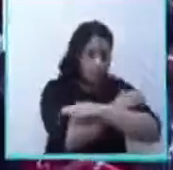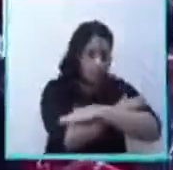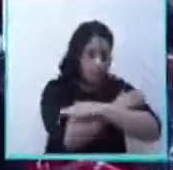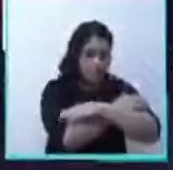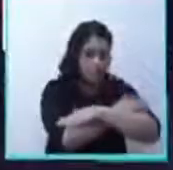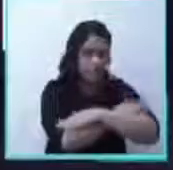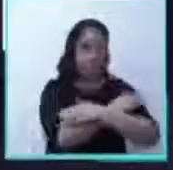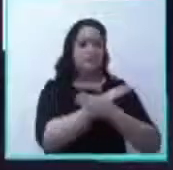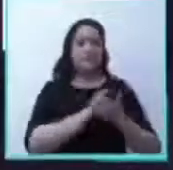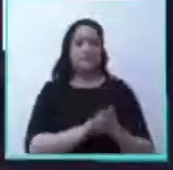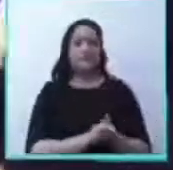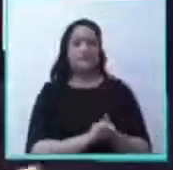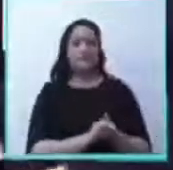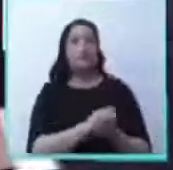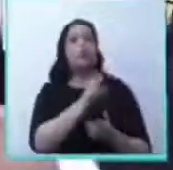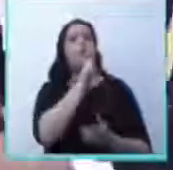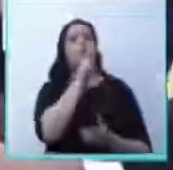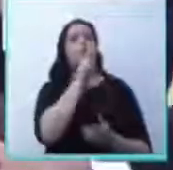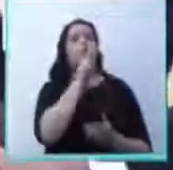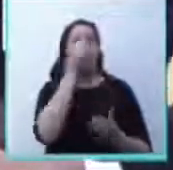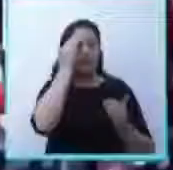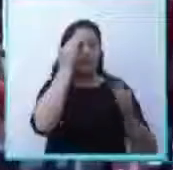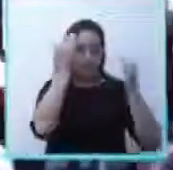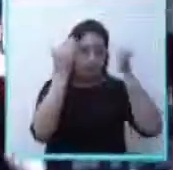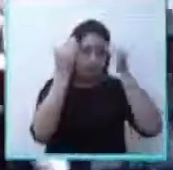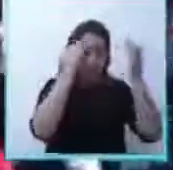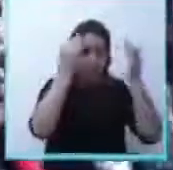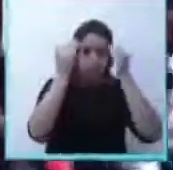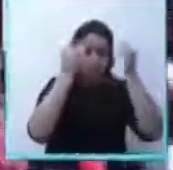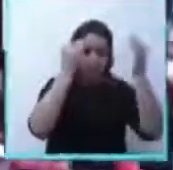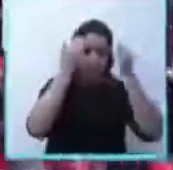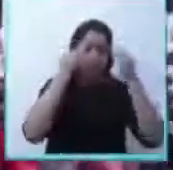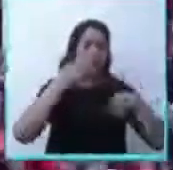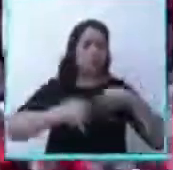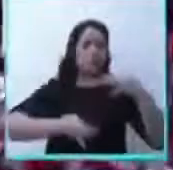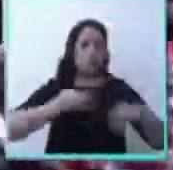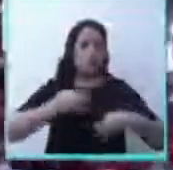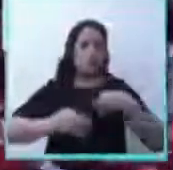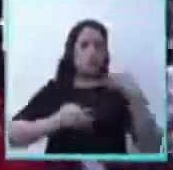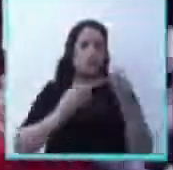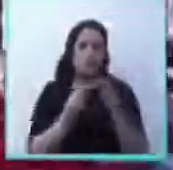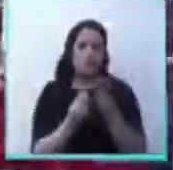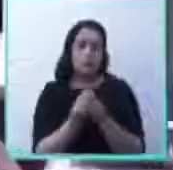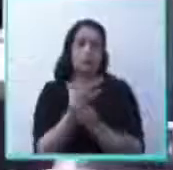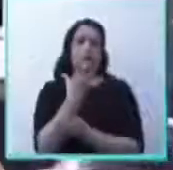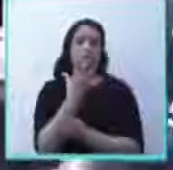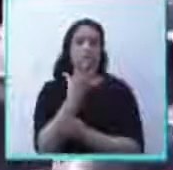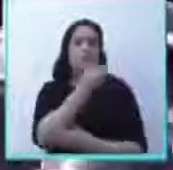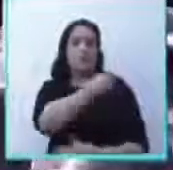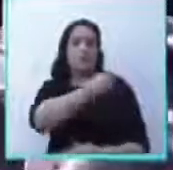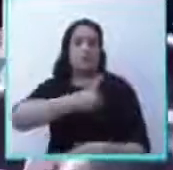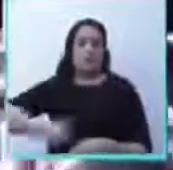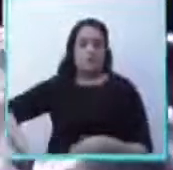patria saluda a su nueva mandataria,